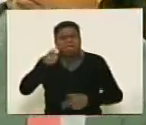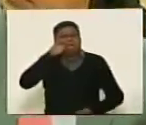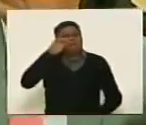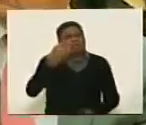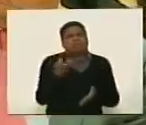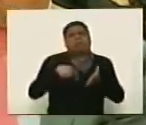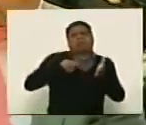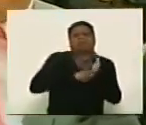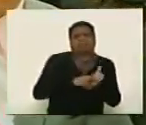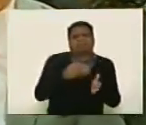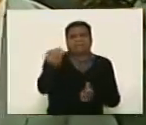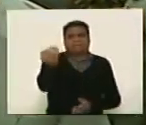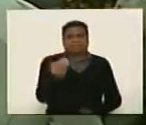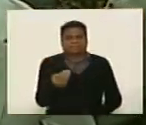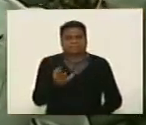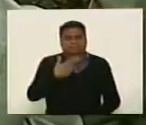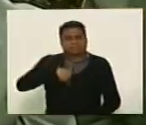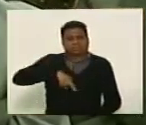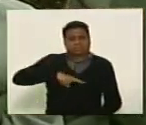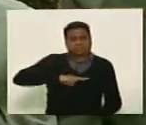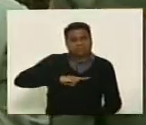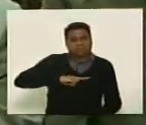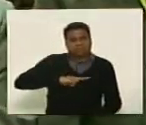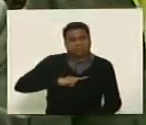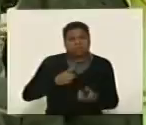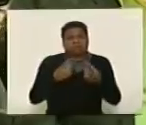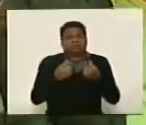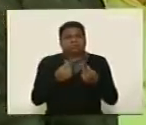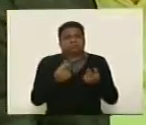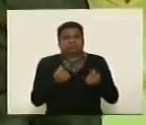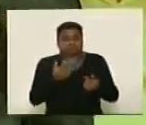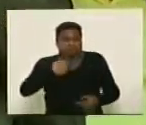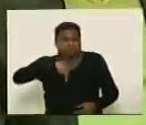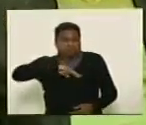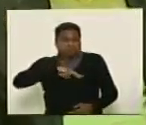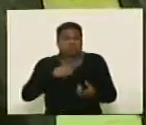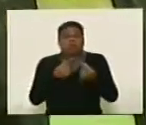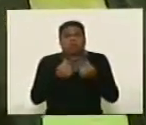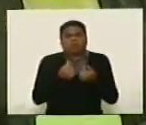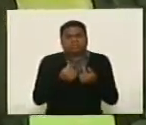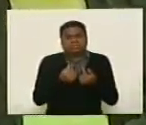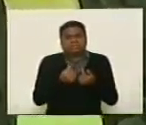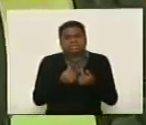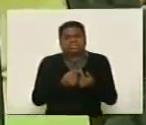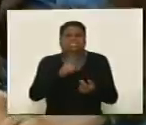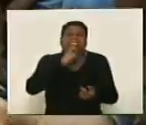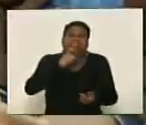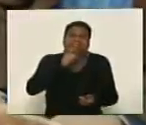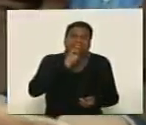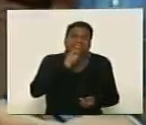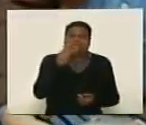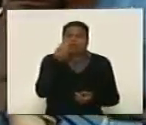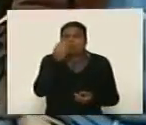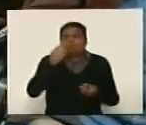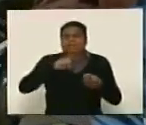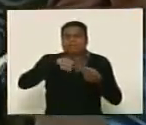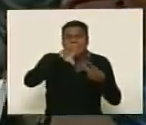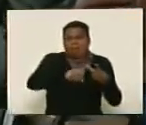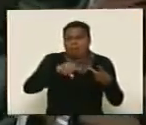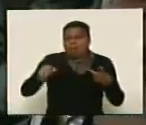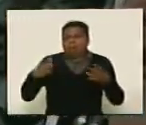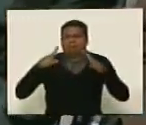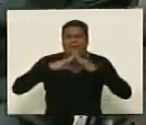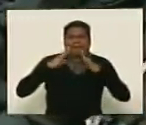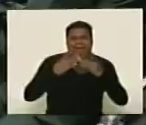porque hemos sido víctimas de una economía sangrienta. Se nos dificulta llevar alimentos a la casa. Y el presidente